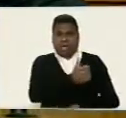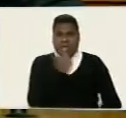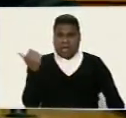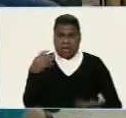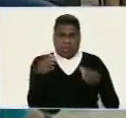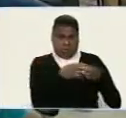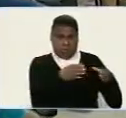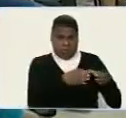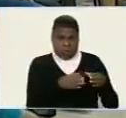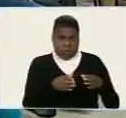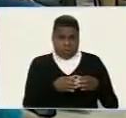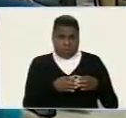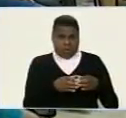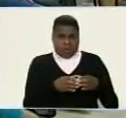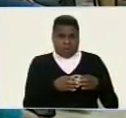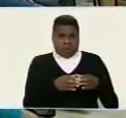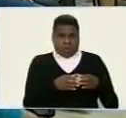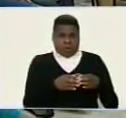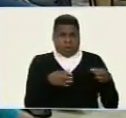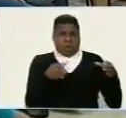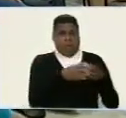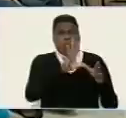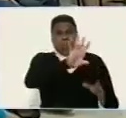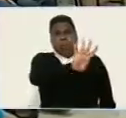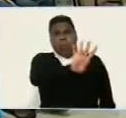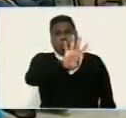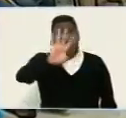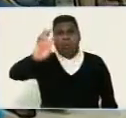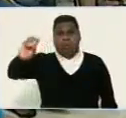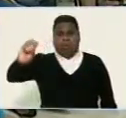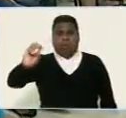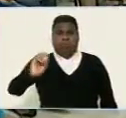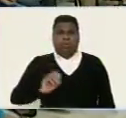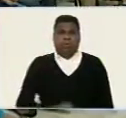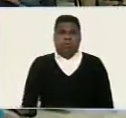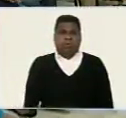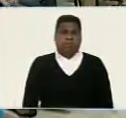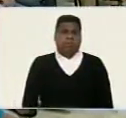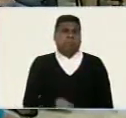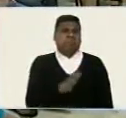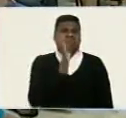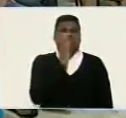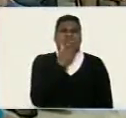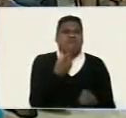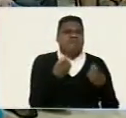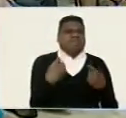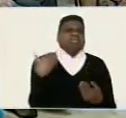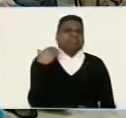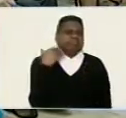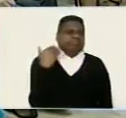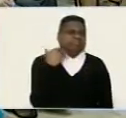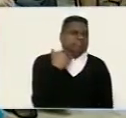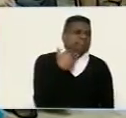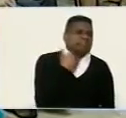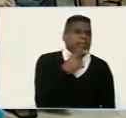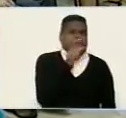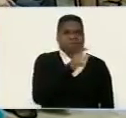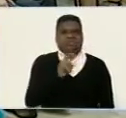reúnen y se reúnen 40 sin quórum de ningún tipo y ya